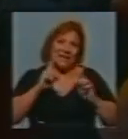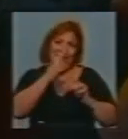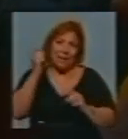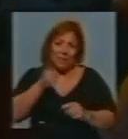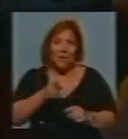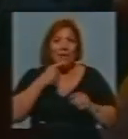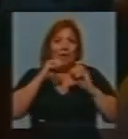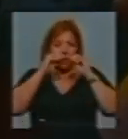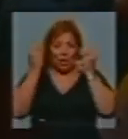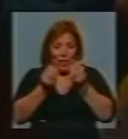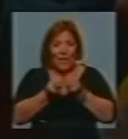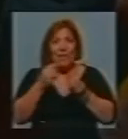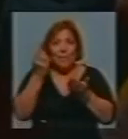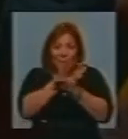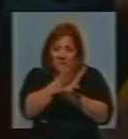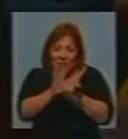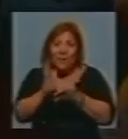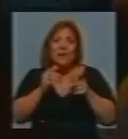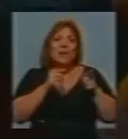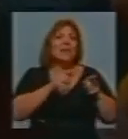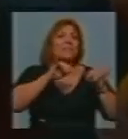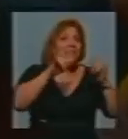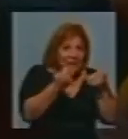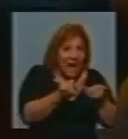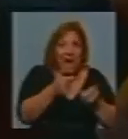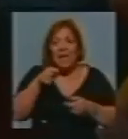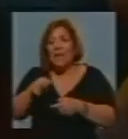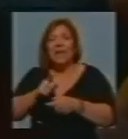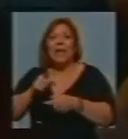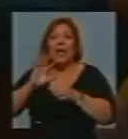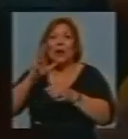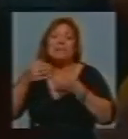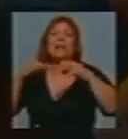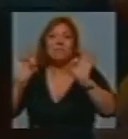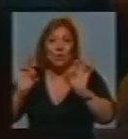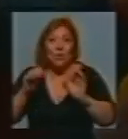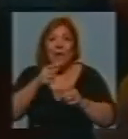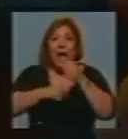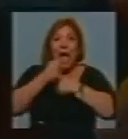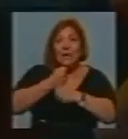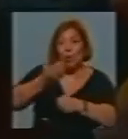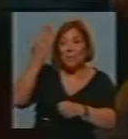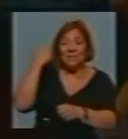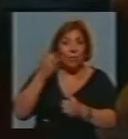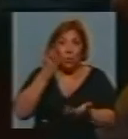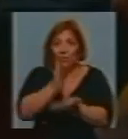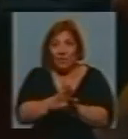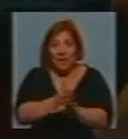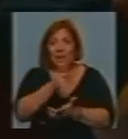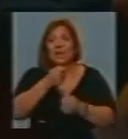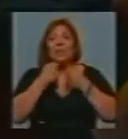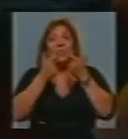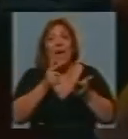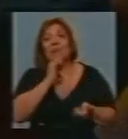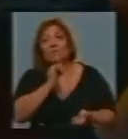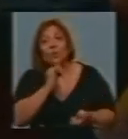de las rapiñas y luego se discriminaba cuáles eran consumadas y cuáles eran tentativas. Esto se dejó de hacer el año pasado. Solo se da la información